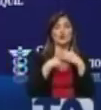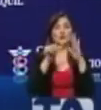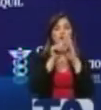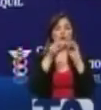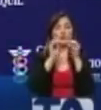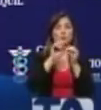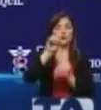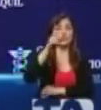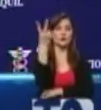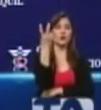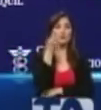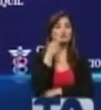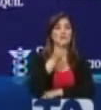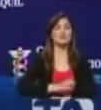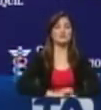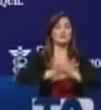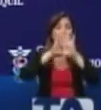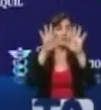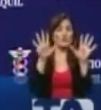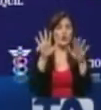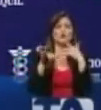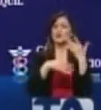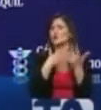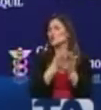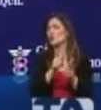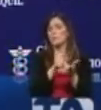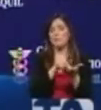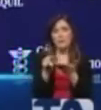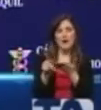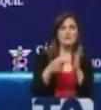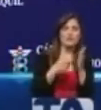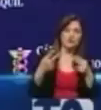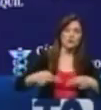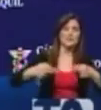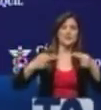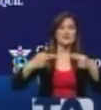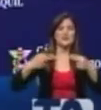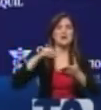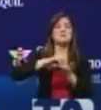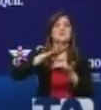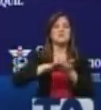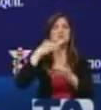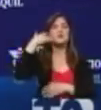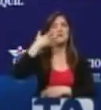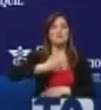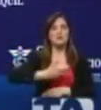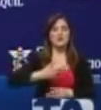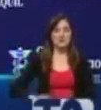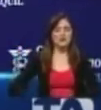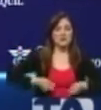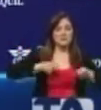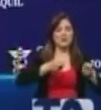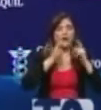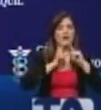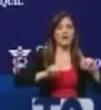112, señala claramente que los tributos, y entre ellos las tasas, rigen a la fecha de presentación